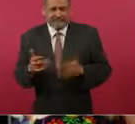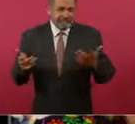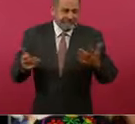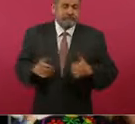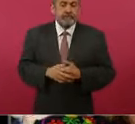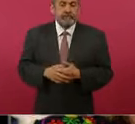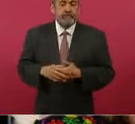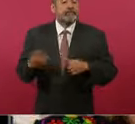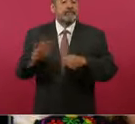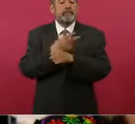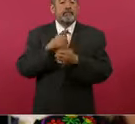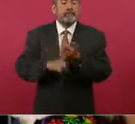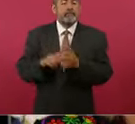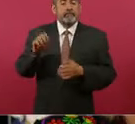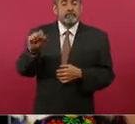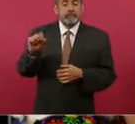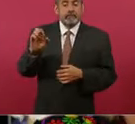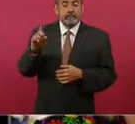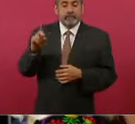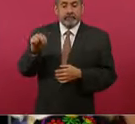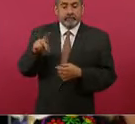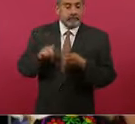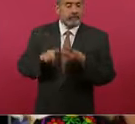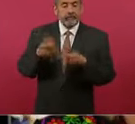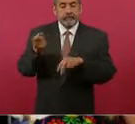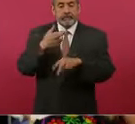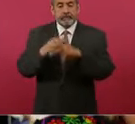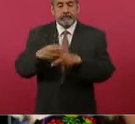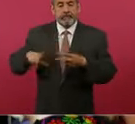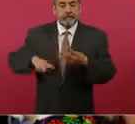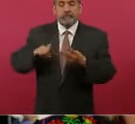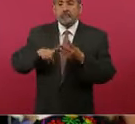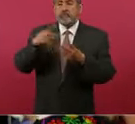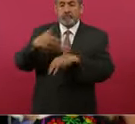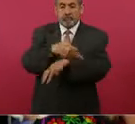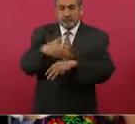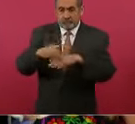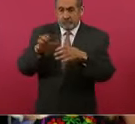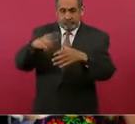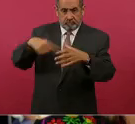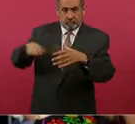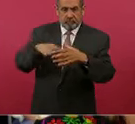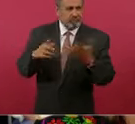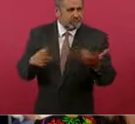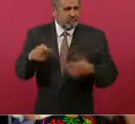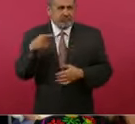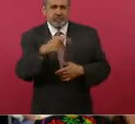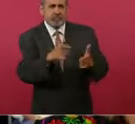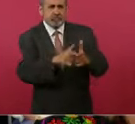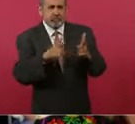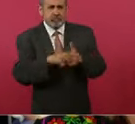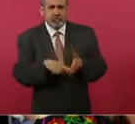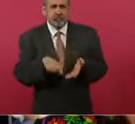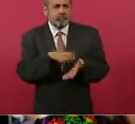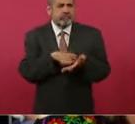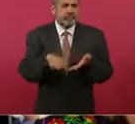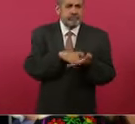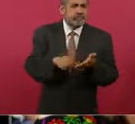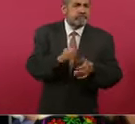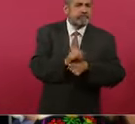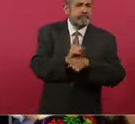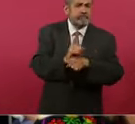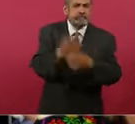hará el oficial mayor de la Sedena, los secretarios de Estado o su familia, presidente, si Grupo Andrade compra investigaciones